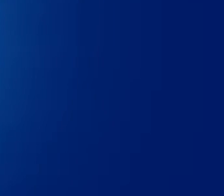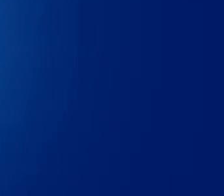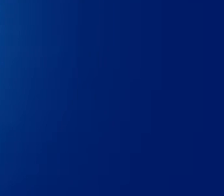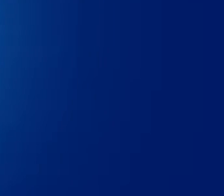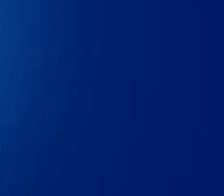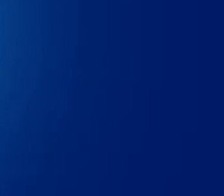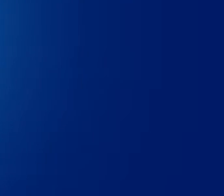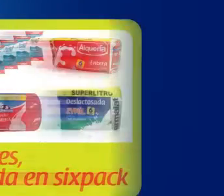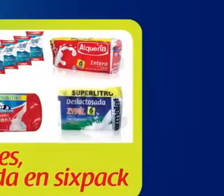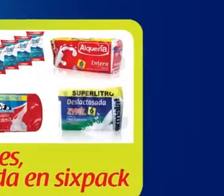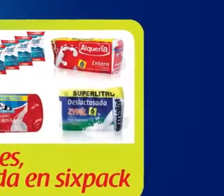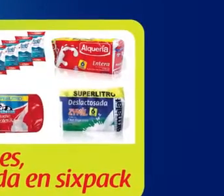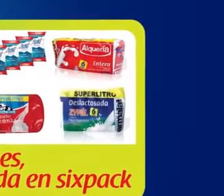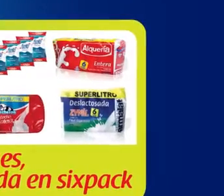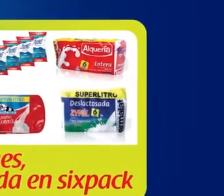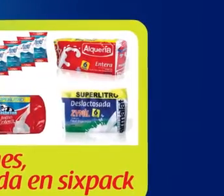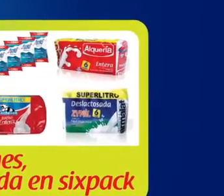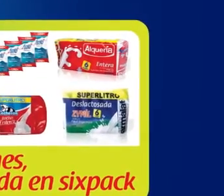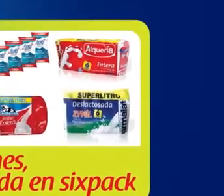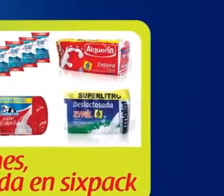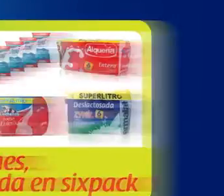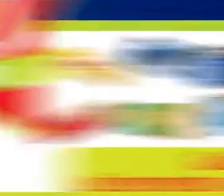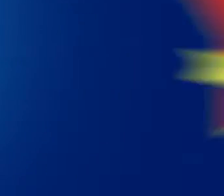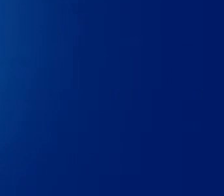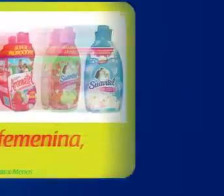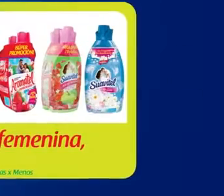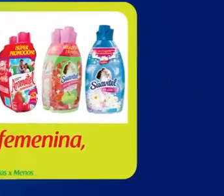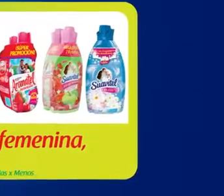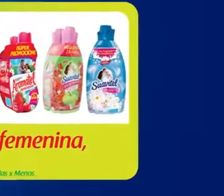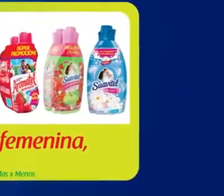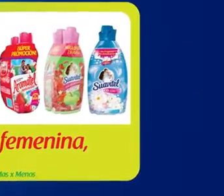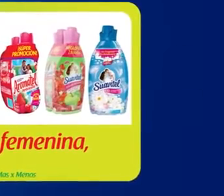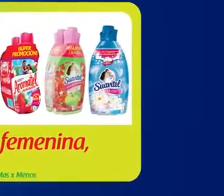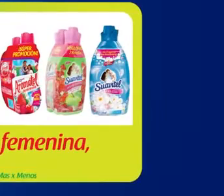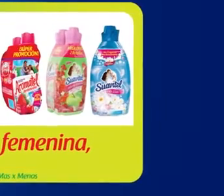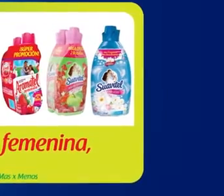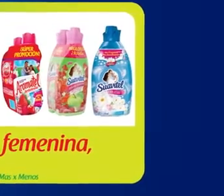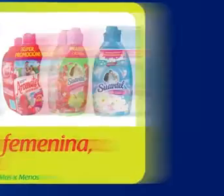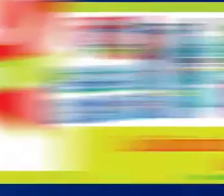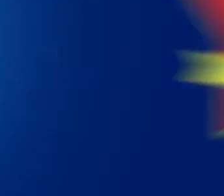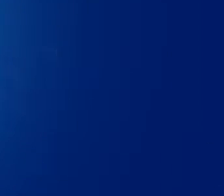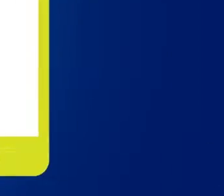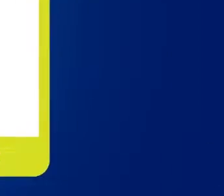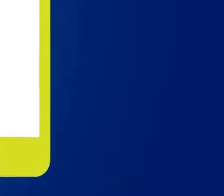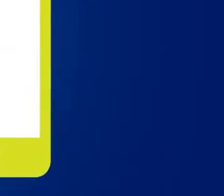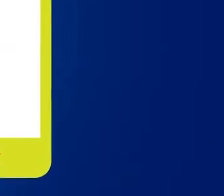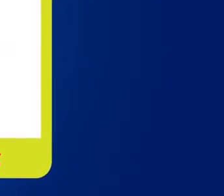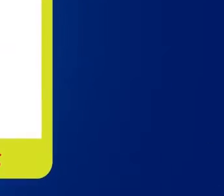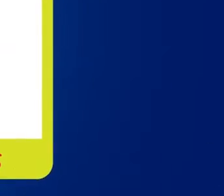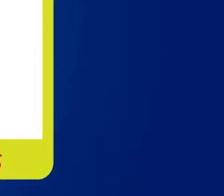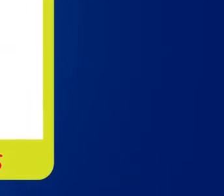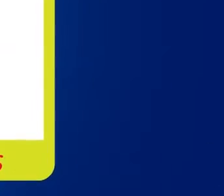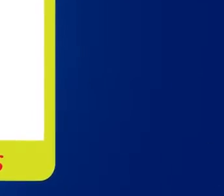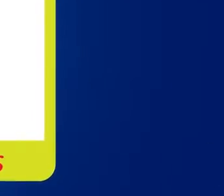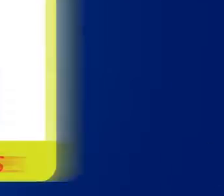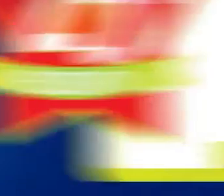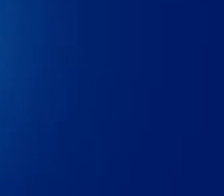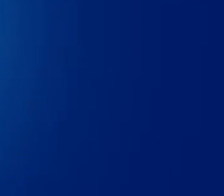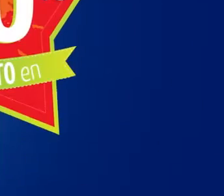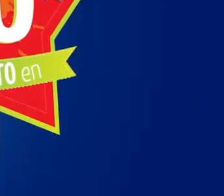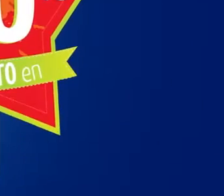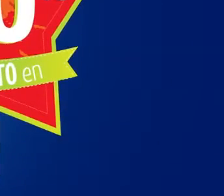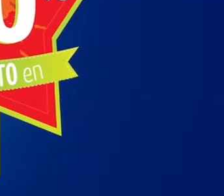este 30 y 31 de julio en Más por Menos. Descuentos del 15, 20, 25 y hasta 30% en productos